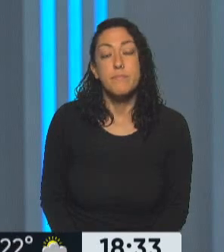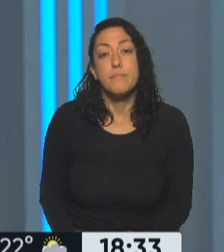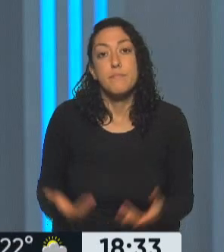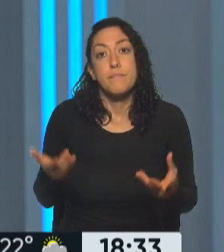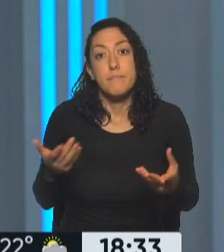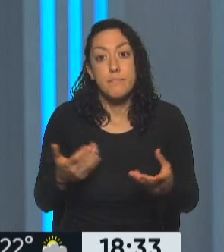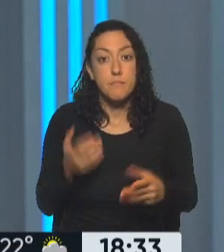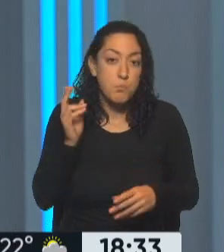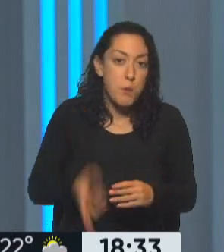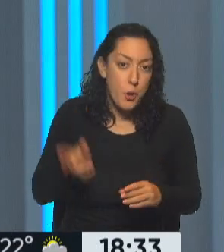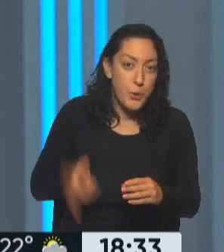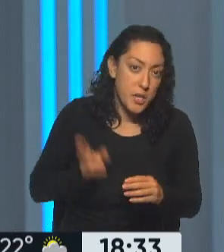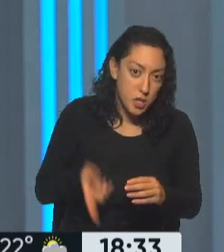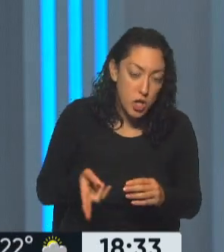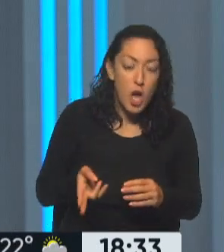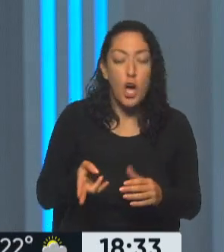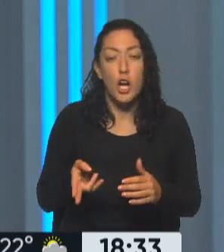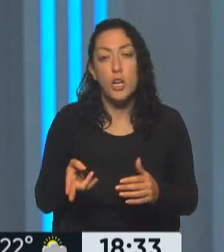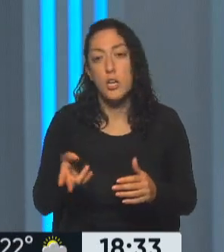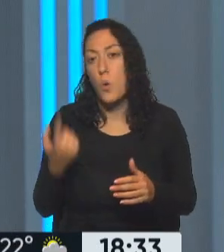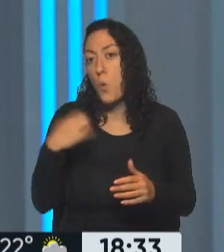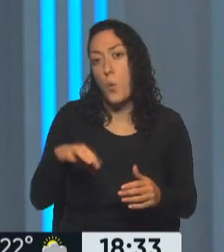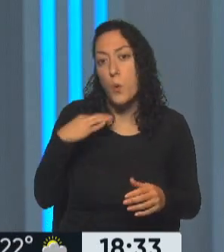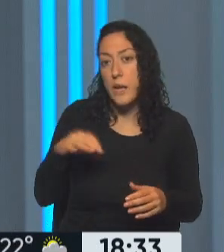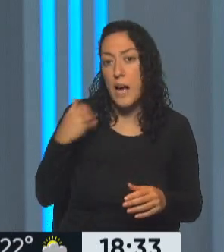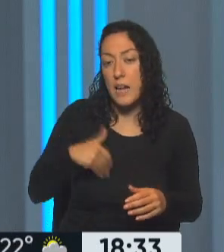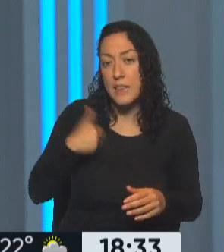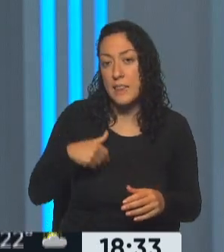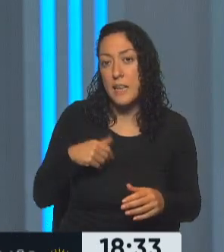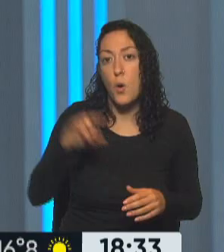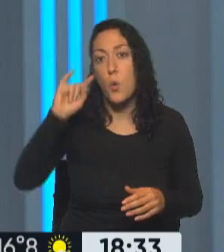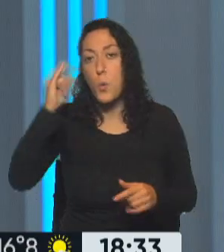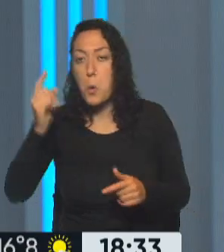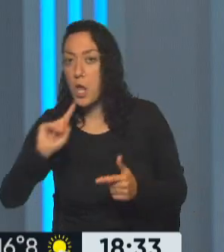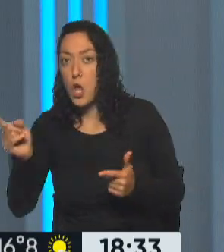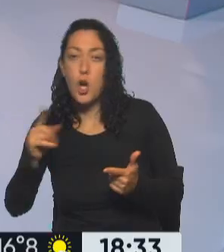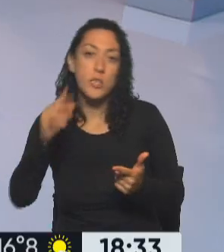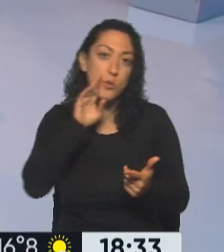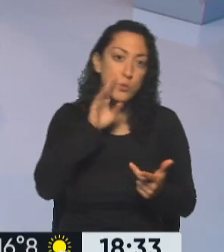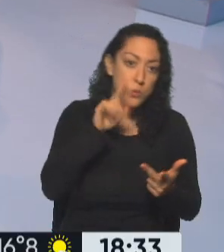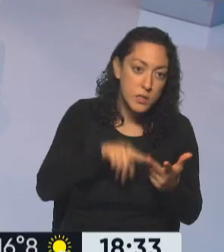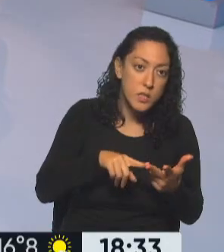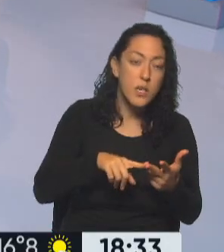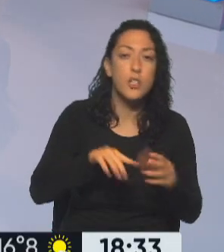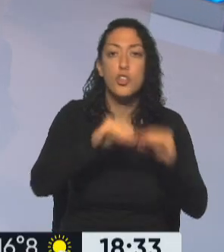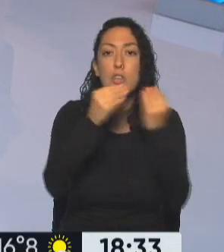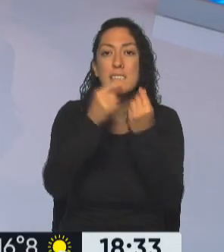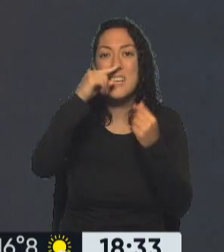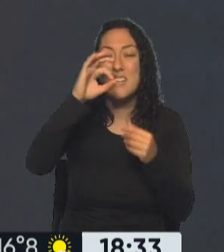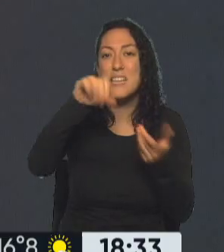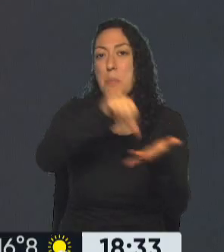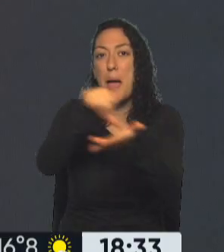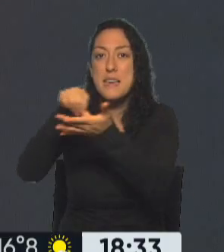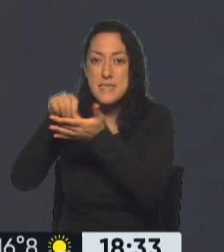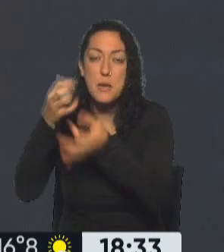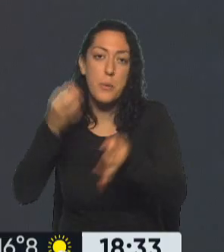se puso esta prohibición que es única de Argentina porque no sucede en Uruguay, en Estados Unidos y en otros 70 mercados. Como lo habíamos visto